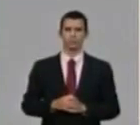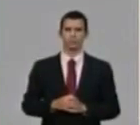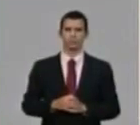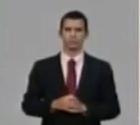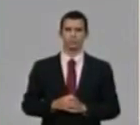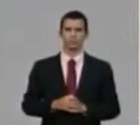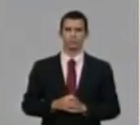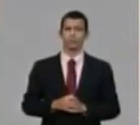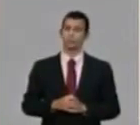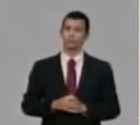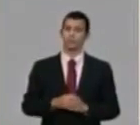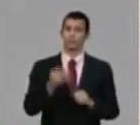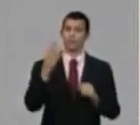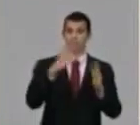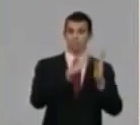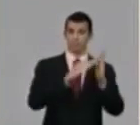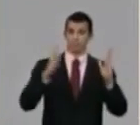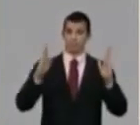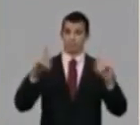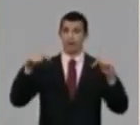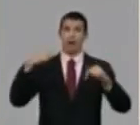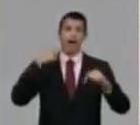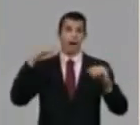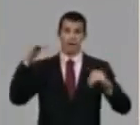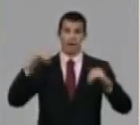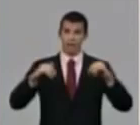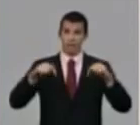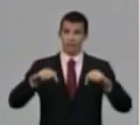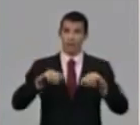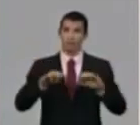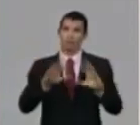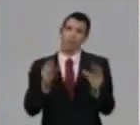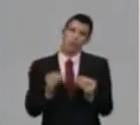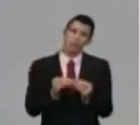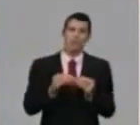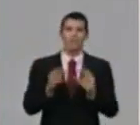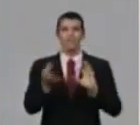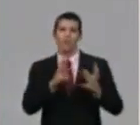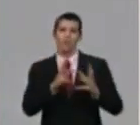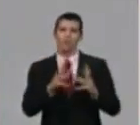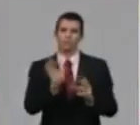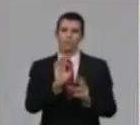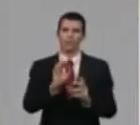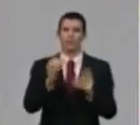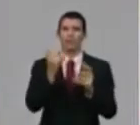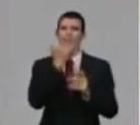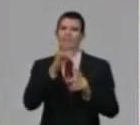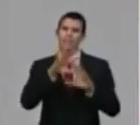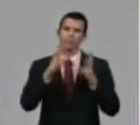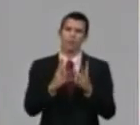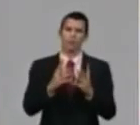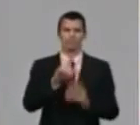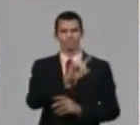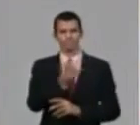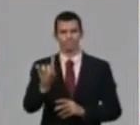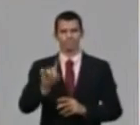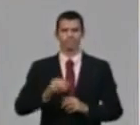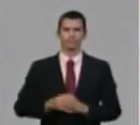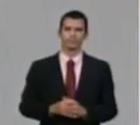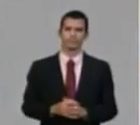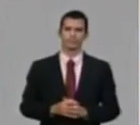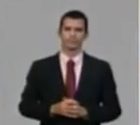trimestre e incluso en la liquidación de los resultados del año anterior que no tenían estas afectaciones. Otras medidas